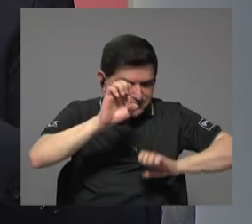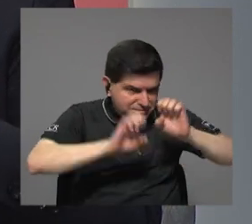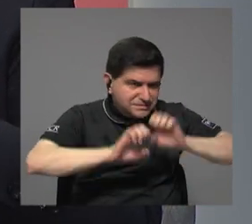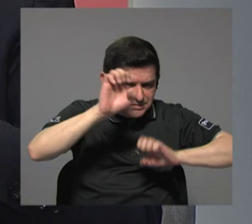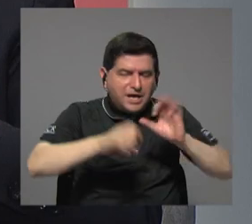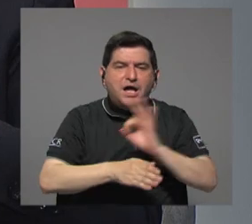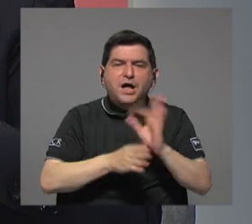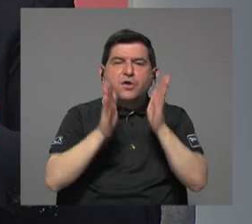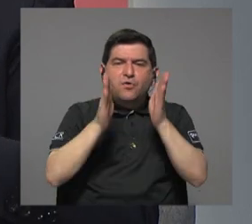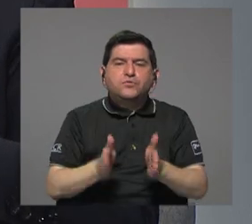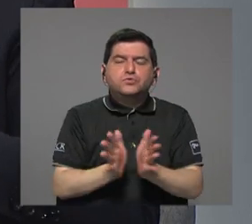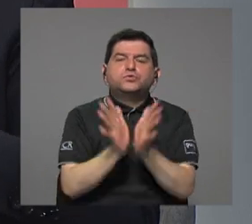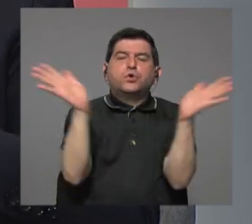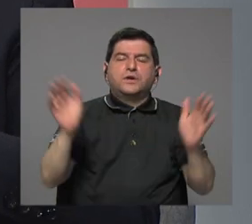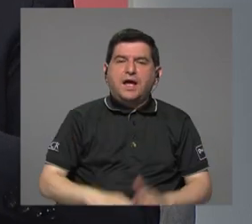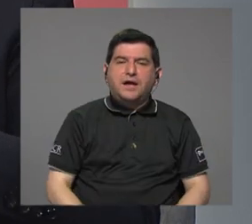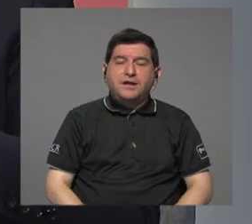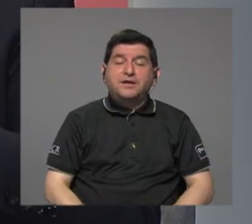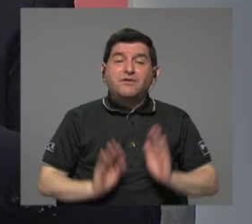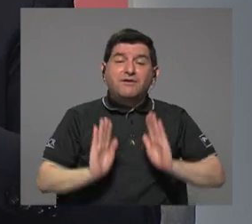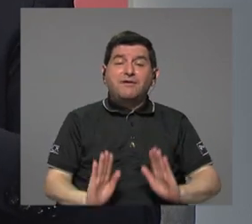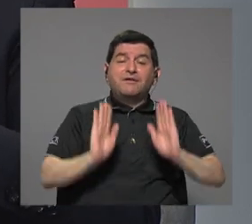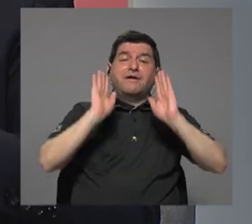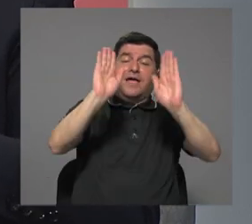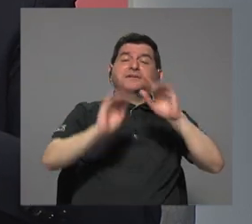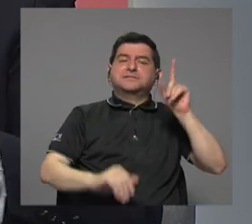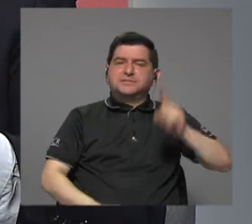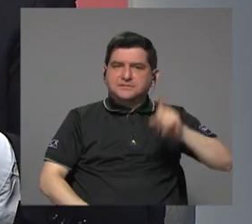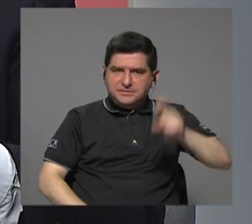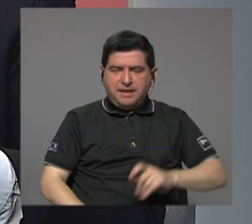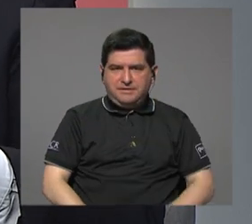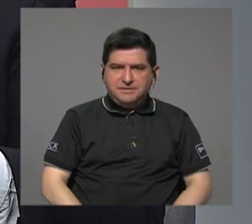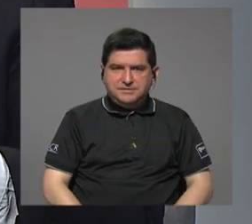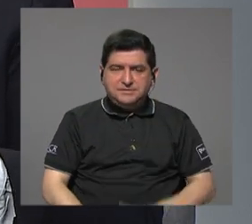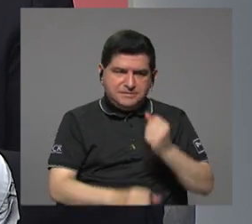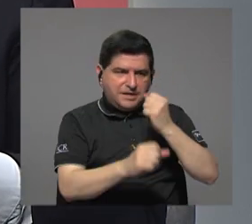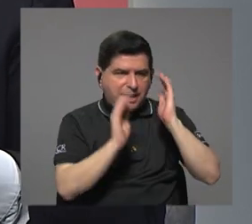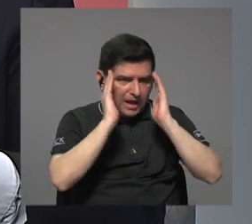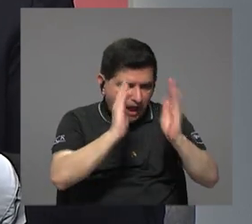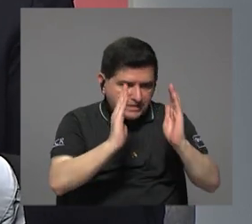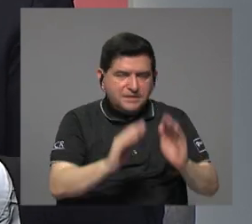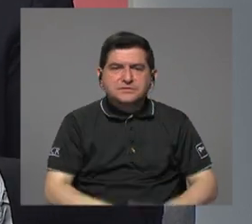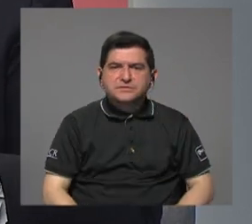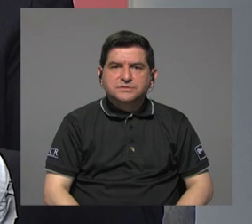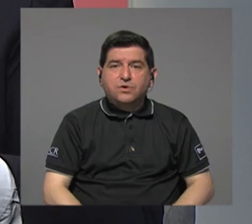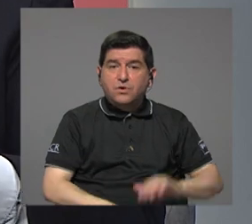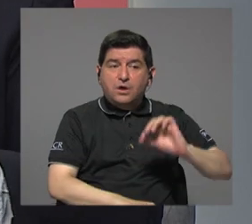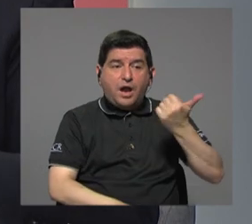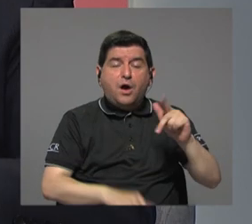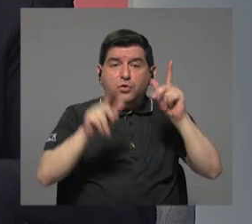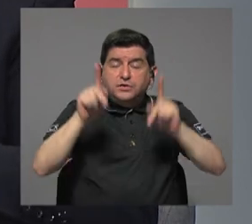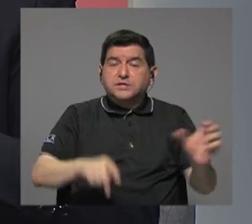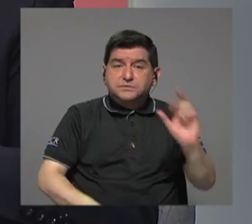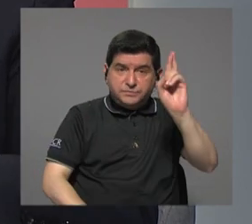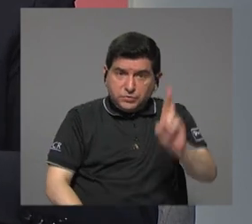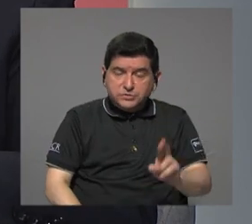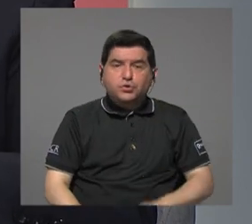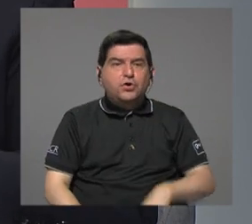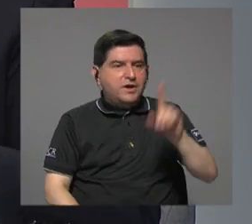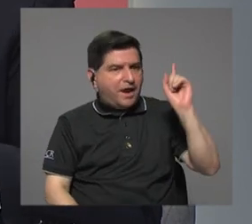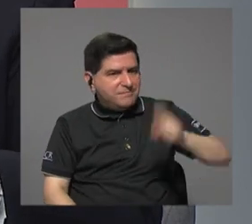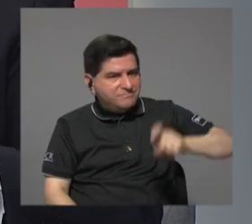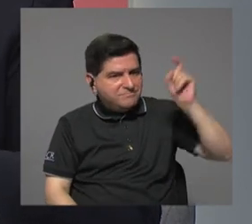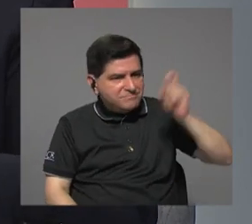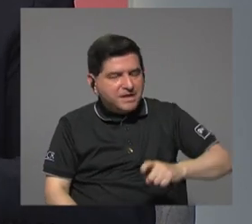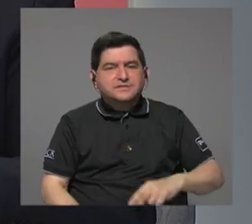a los funcionarios públicos porque la excelencia que tiene que darse en el trato al resto de los costarricenses tiene que